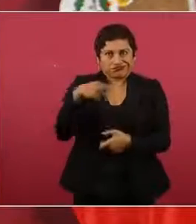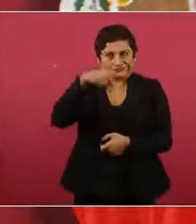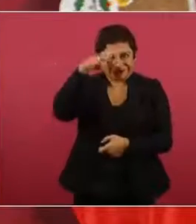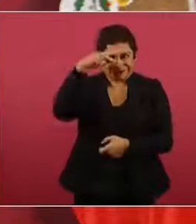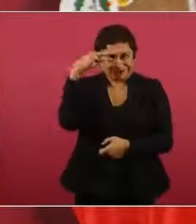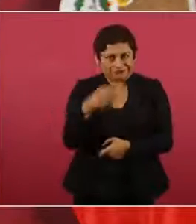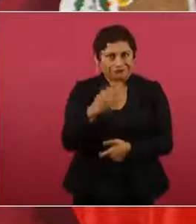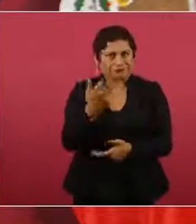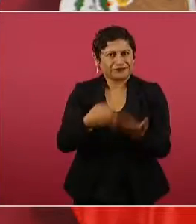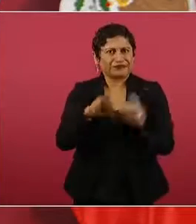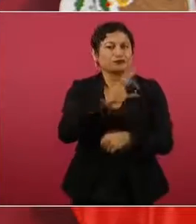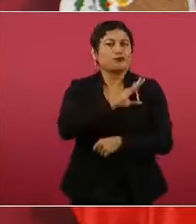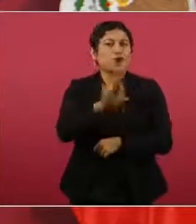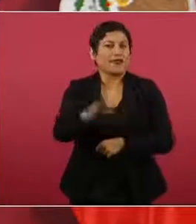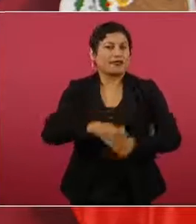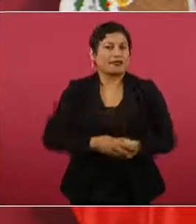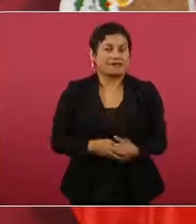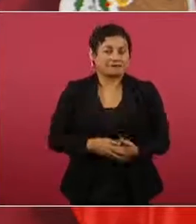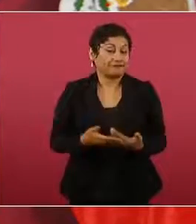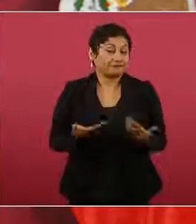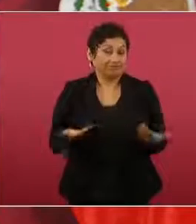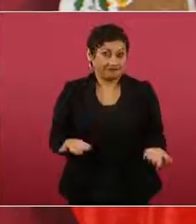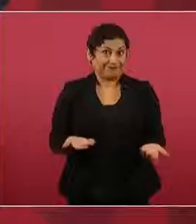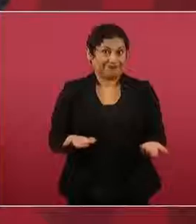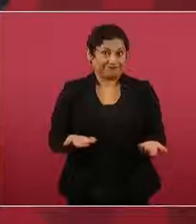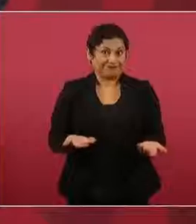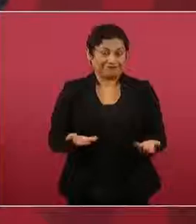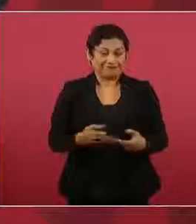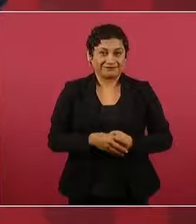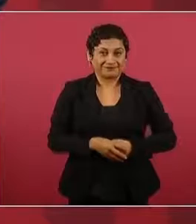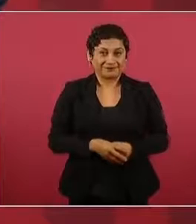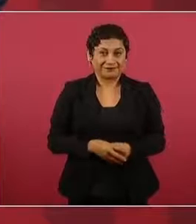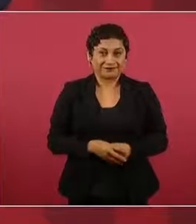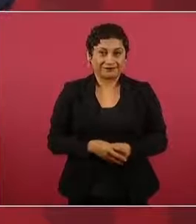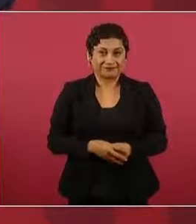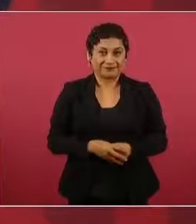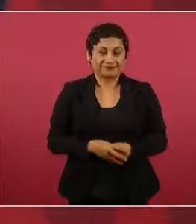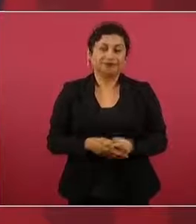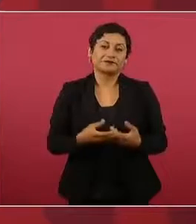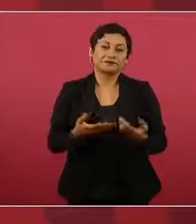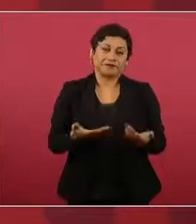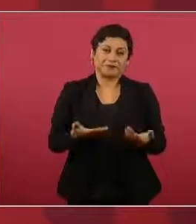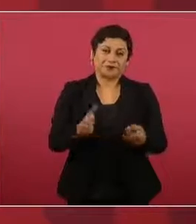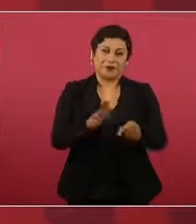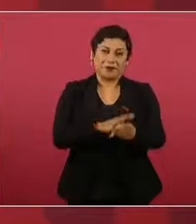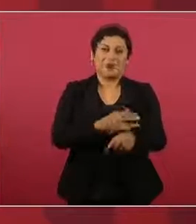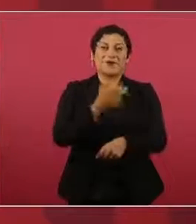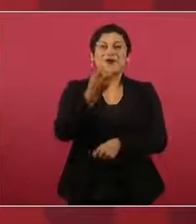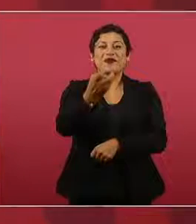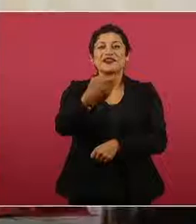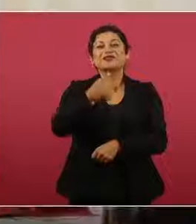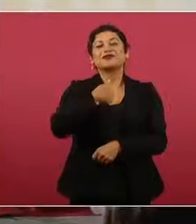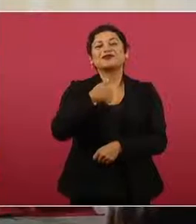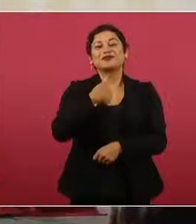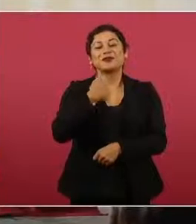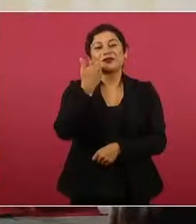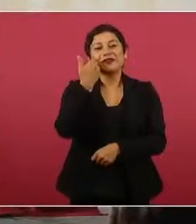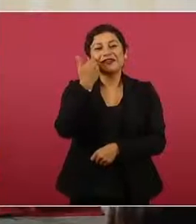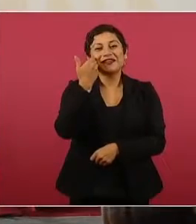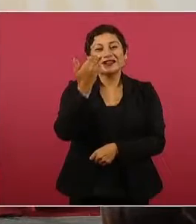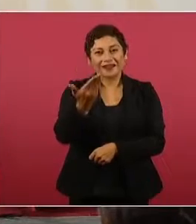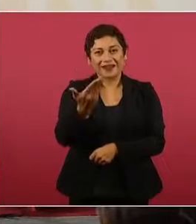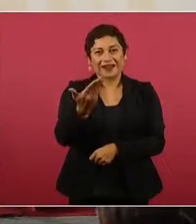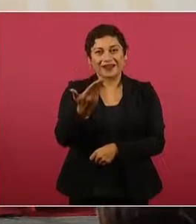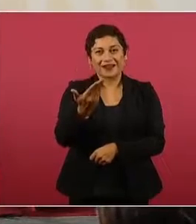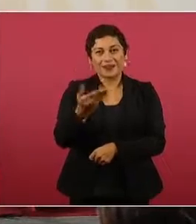extranjera, lo que llega de inversión foránea. Y por eso quería yo que lo